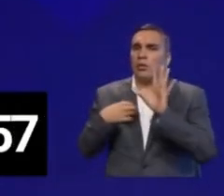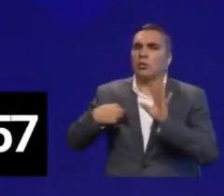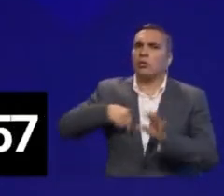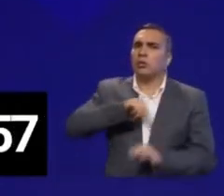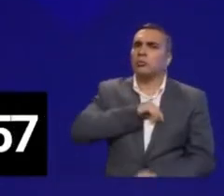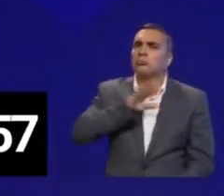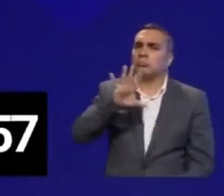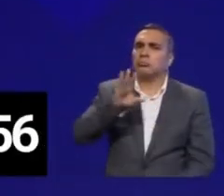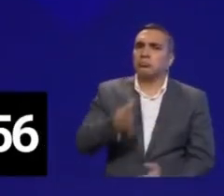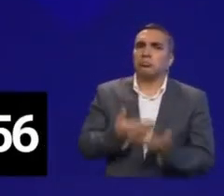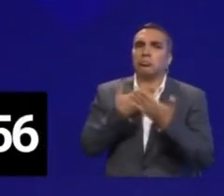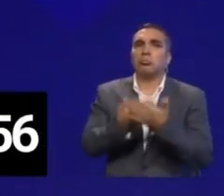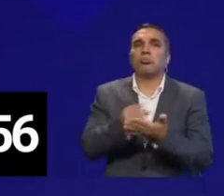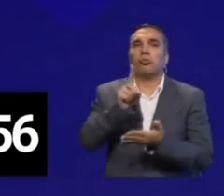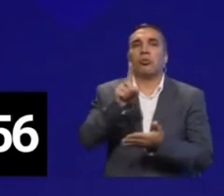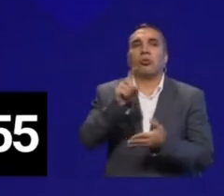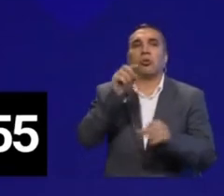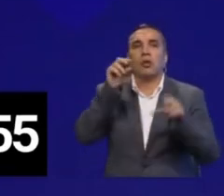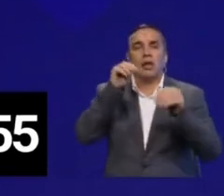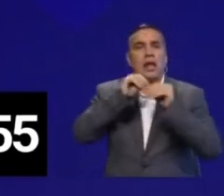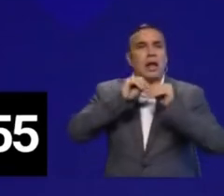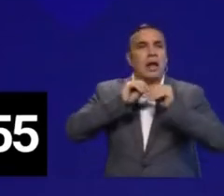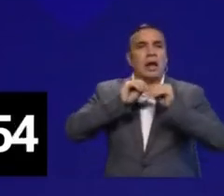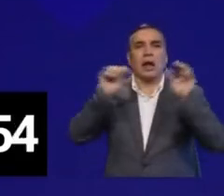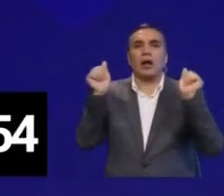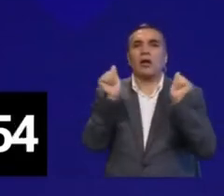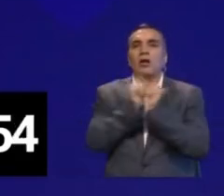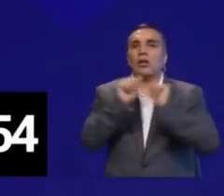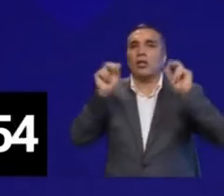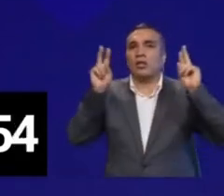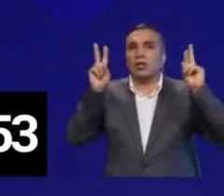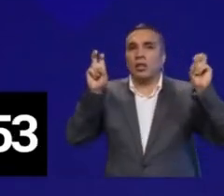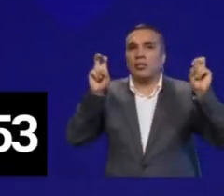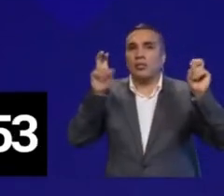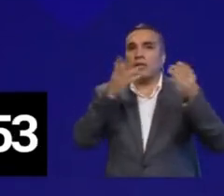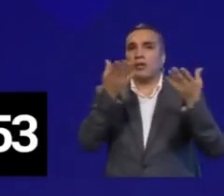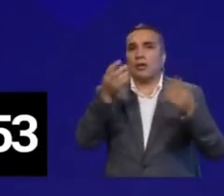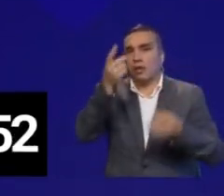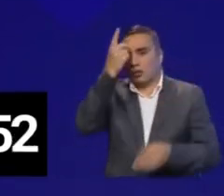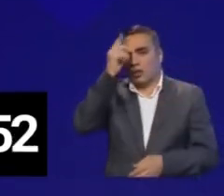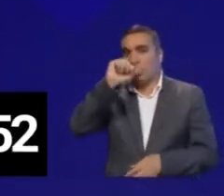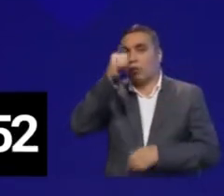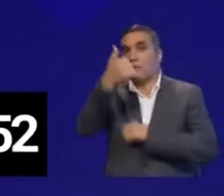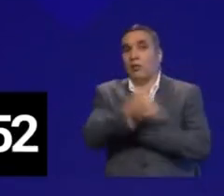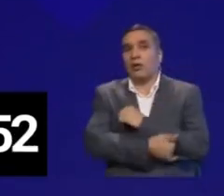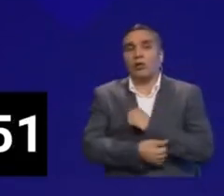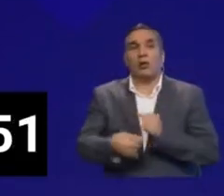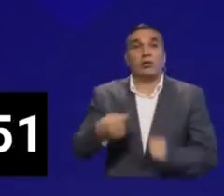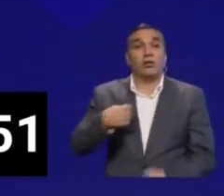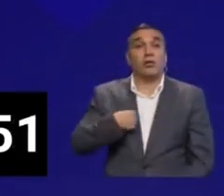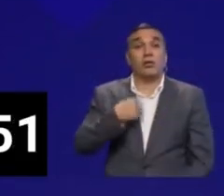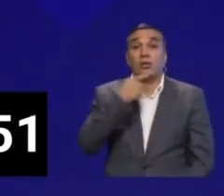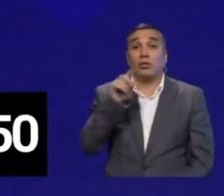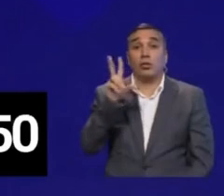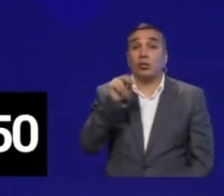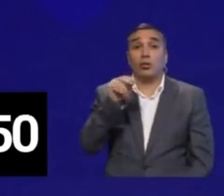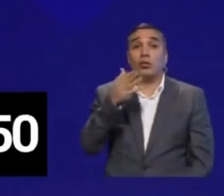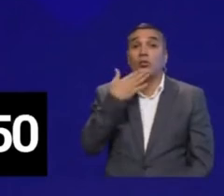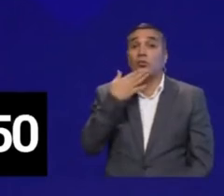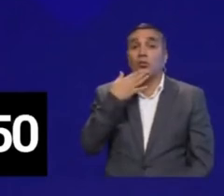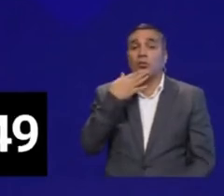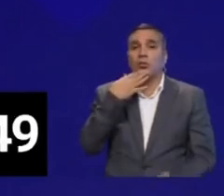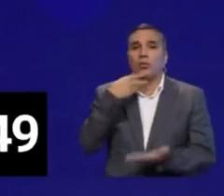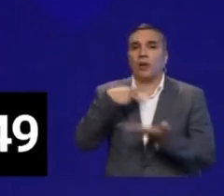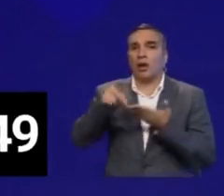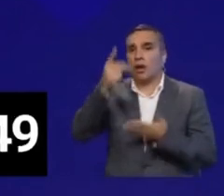es que tiene que haber una posición clara con respecto al tema de la deuda externa. Nosotros decimos que no hay cómo pagar la